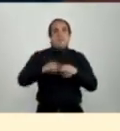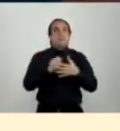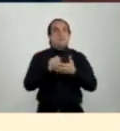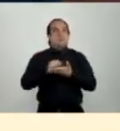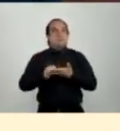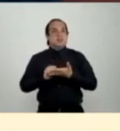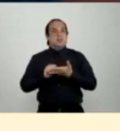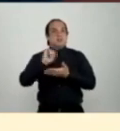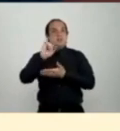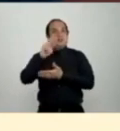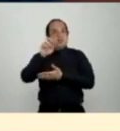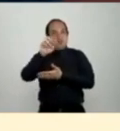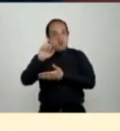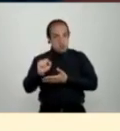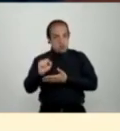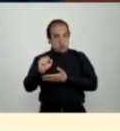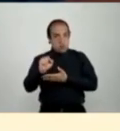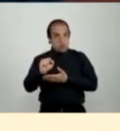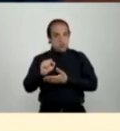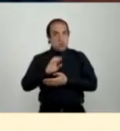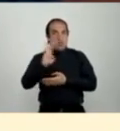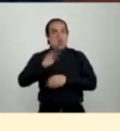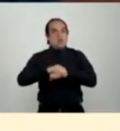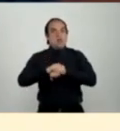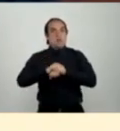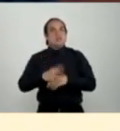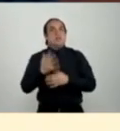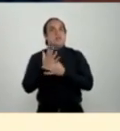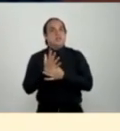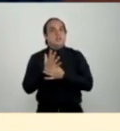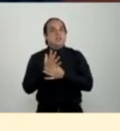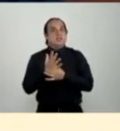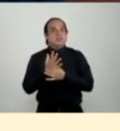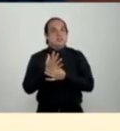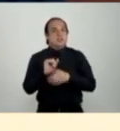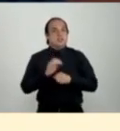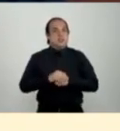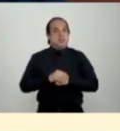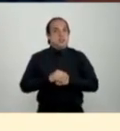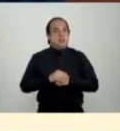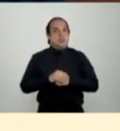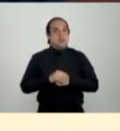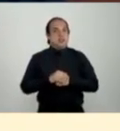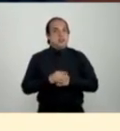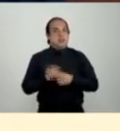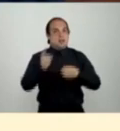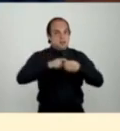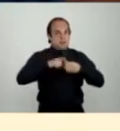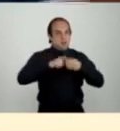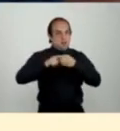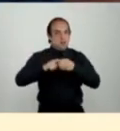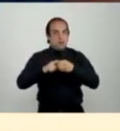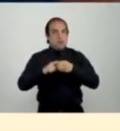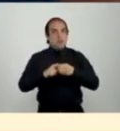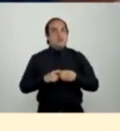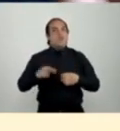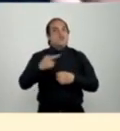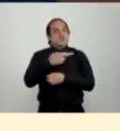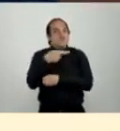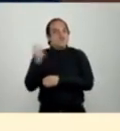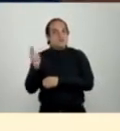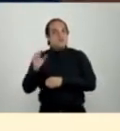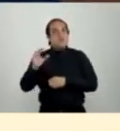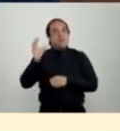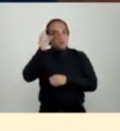algunos amigos míos padecieron como mi época china, en donde inclusive en los restaurantes chinos yo me